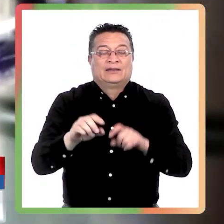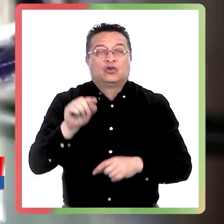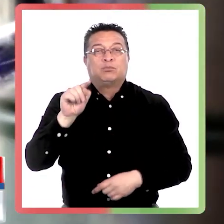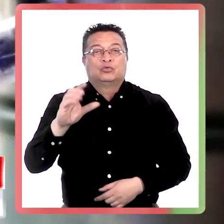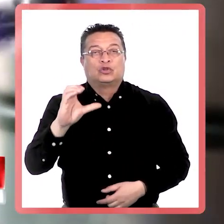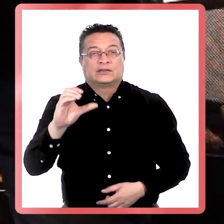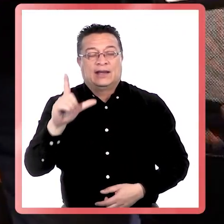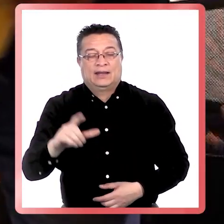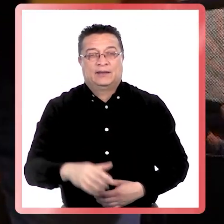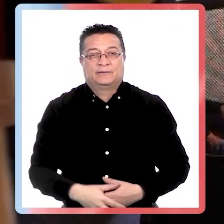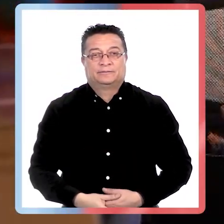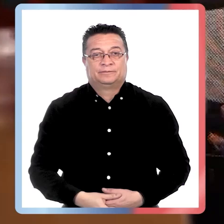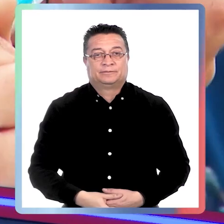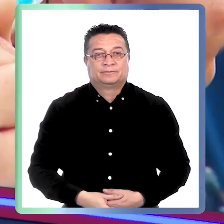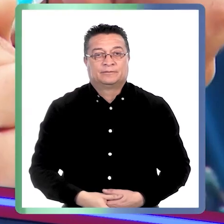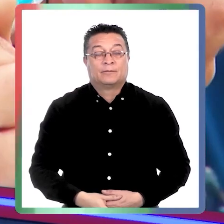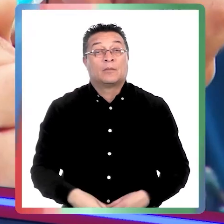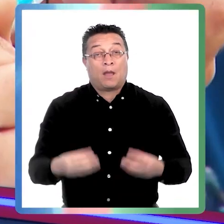www.subsidioeléctrico.cl.